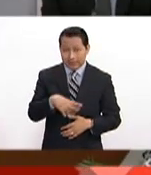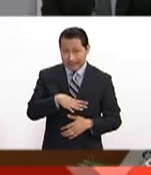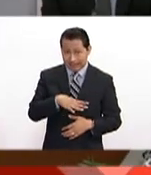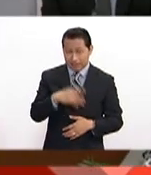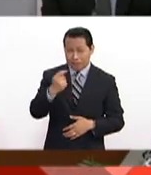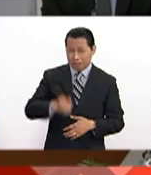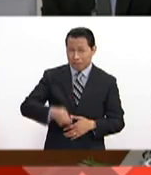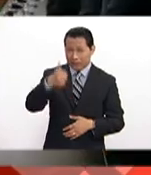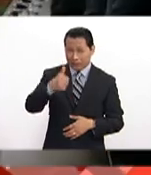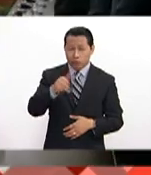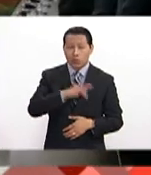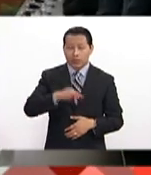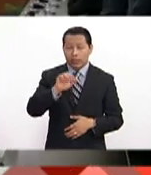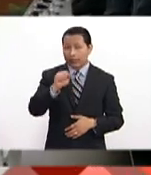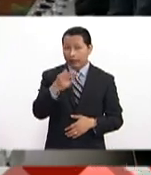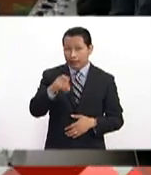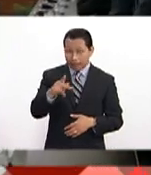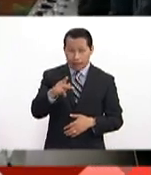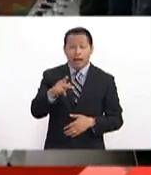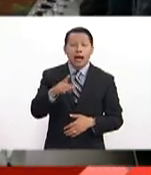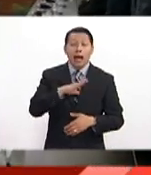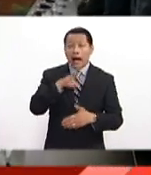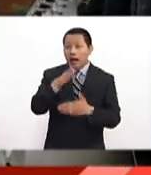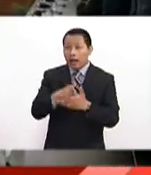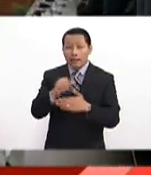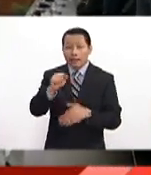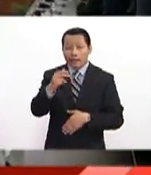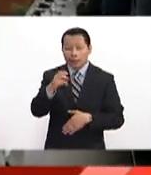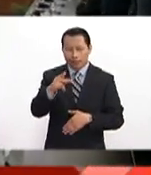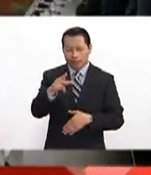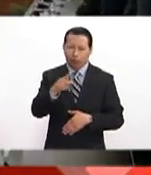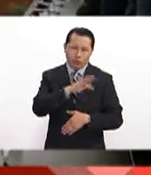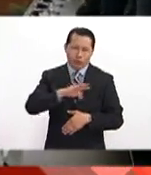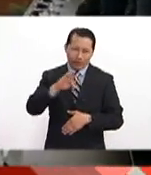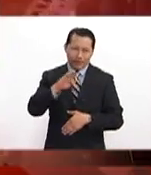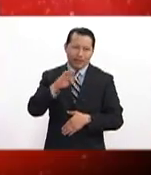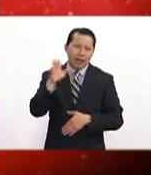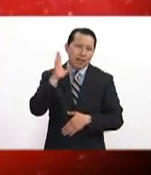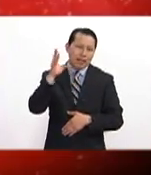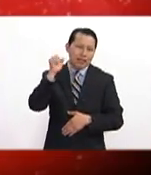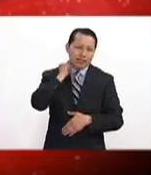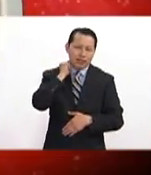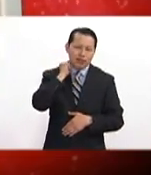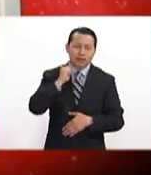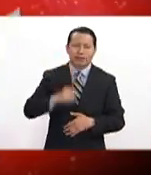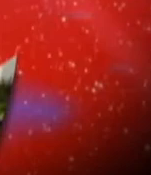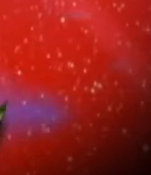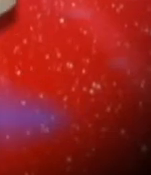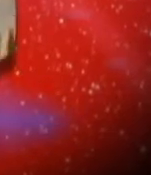primera vez que un titular de Hacienda acude al Senado a entregar el paquete económico.